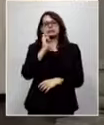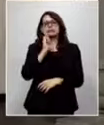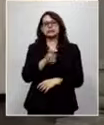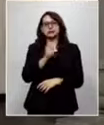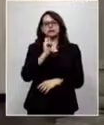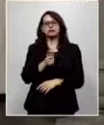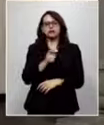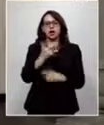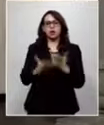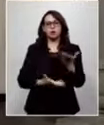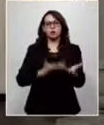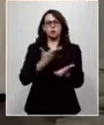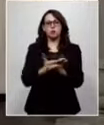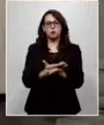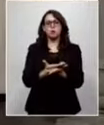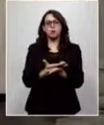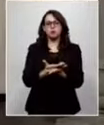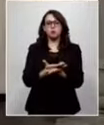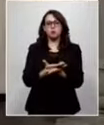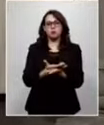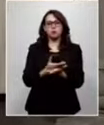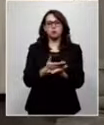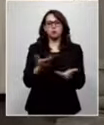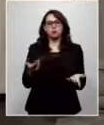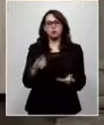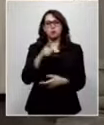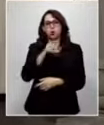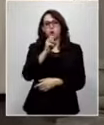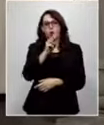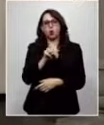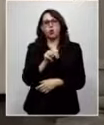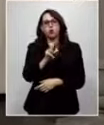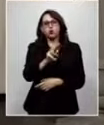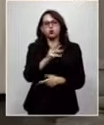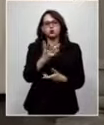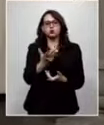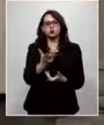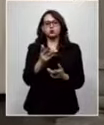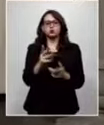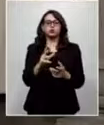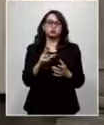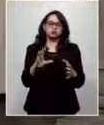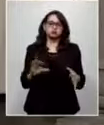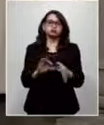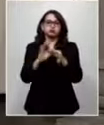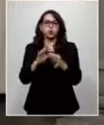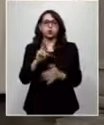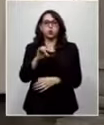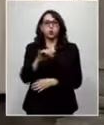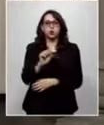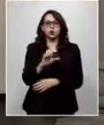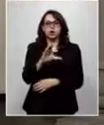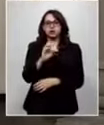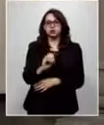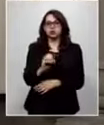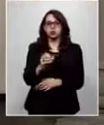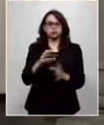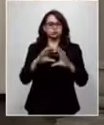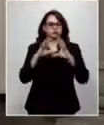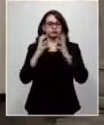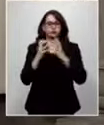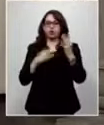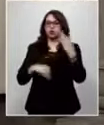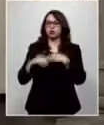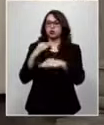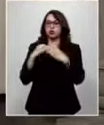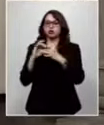consiste esta propuesta de la Organización de Naciones Unidas a través de la UNESCO y que compete a toda la humanidad.